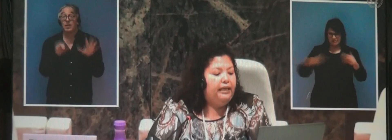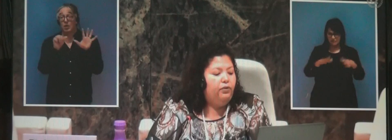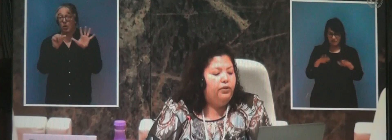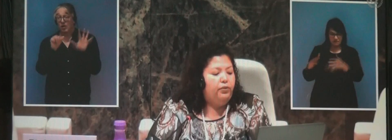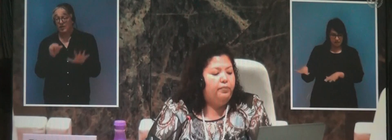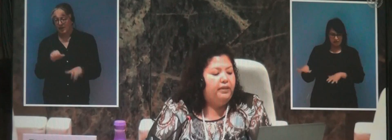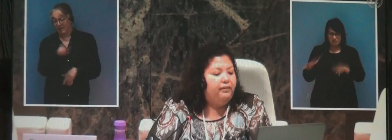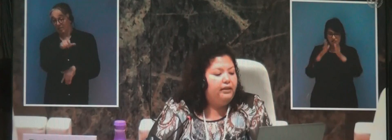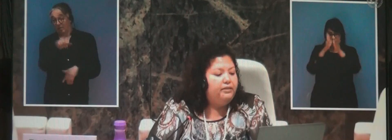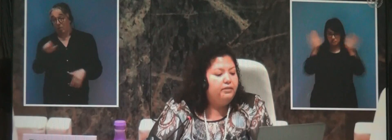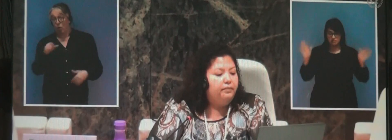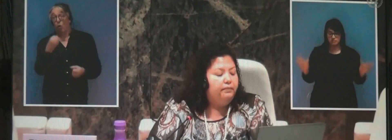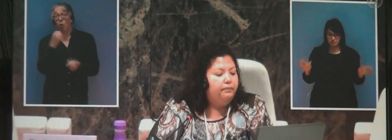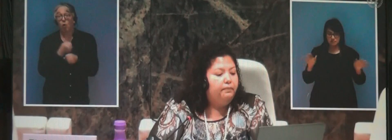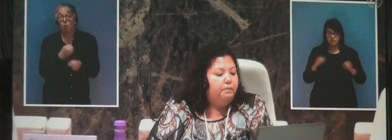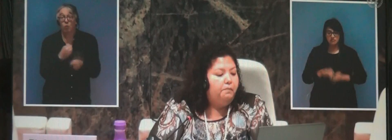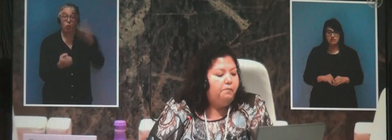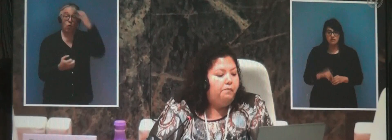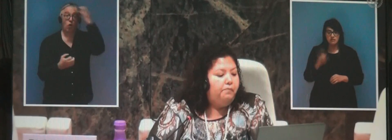De enero de 2013